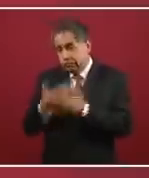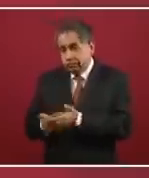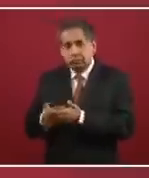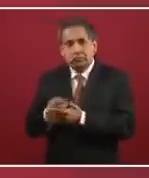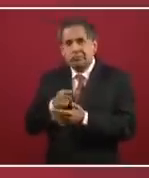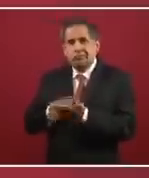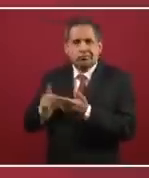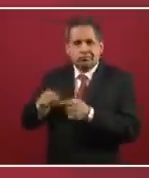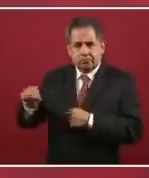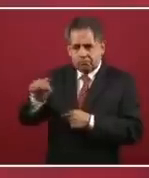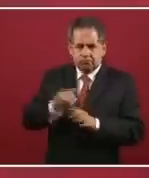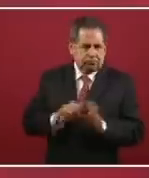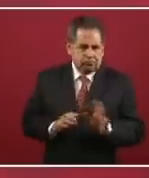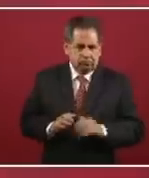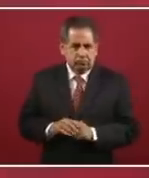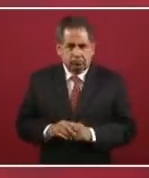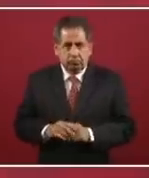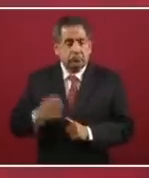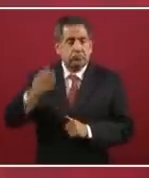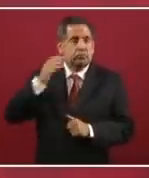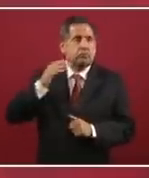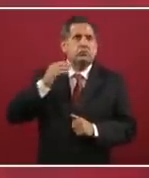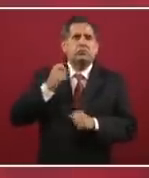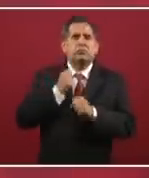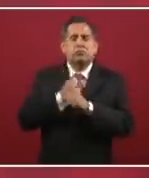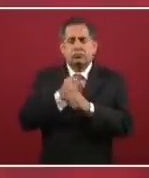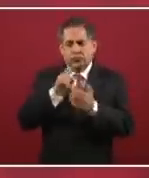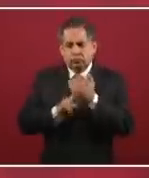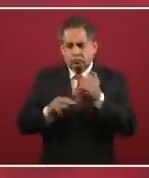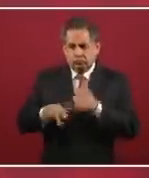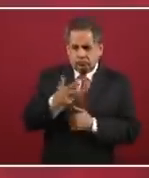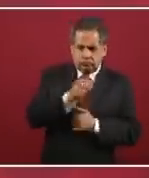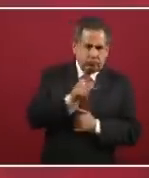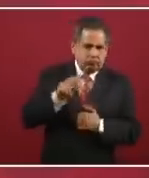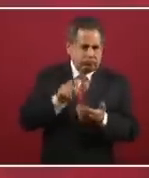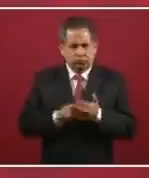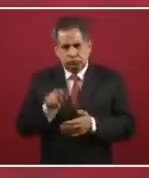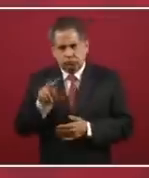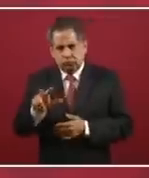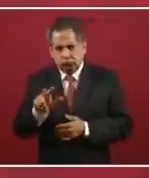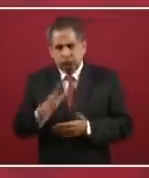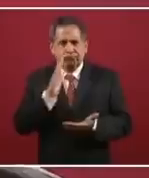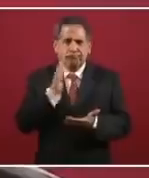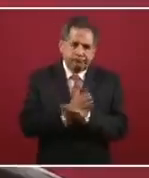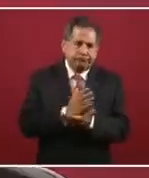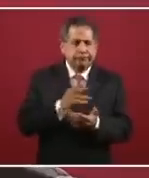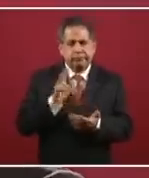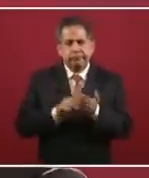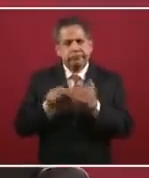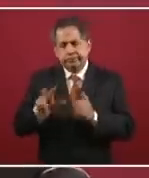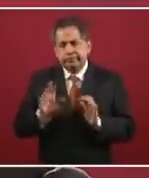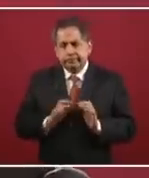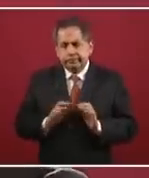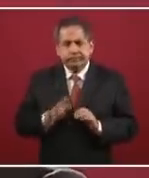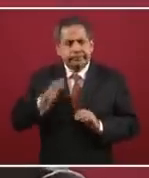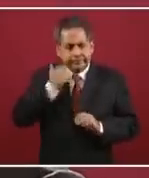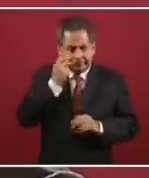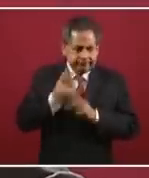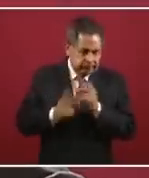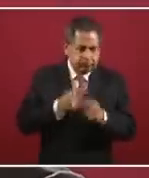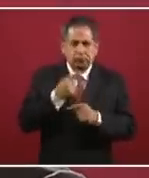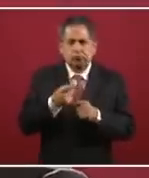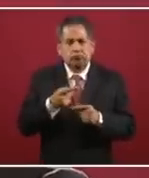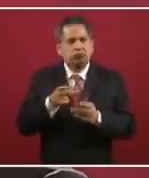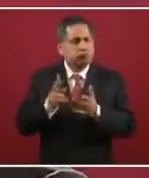de origen. Hubo un programa de 2013 a 2018, se suspendió en el 2018, y lo que queremos es que se